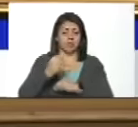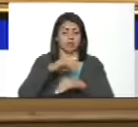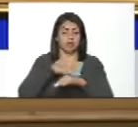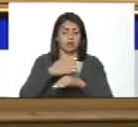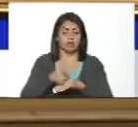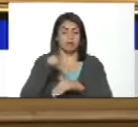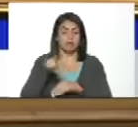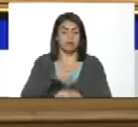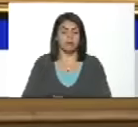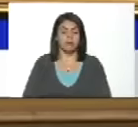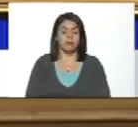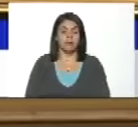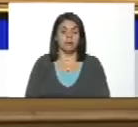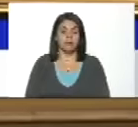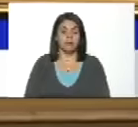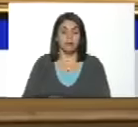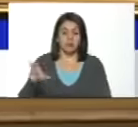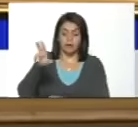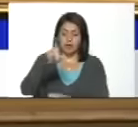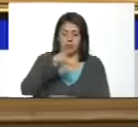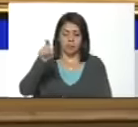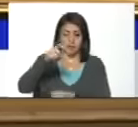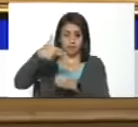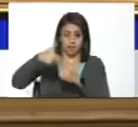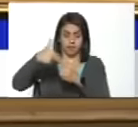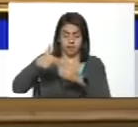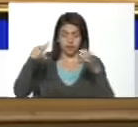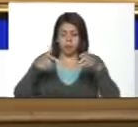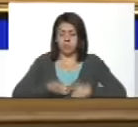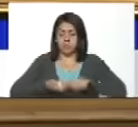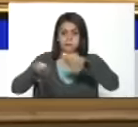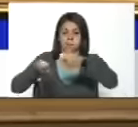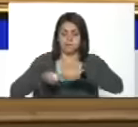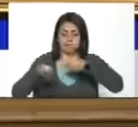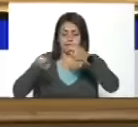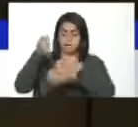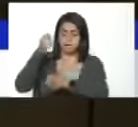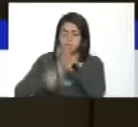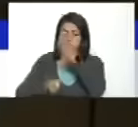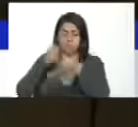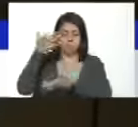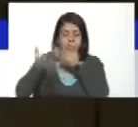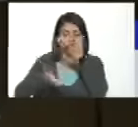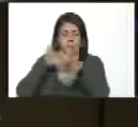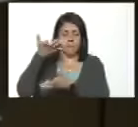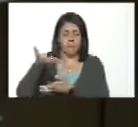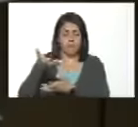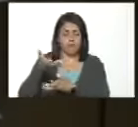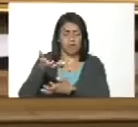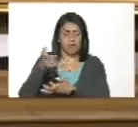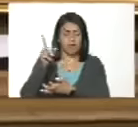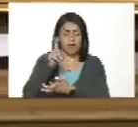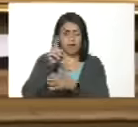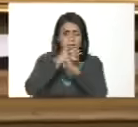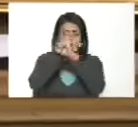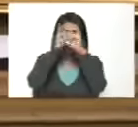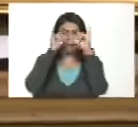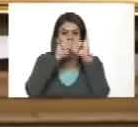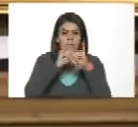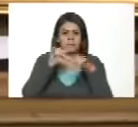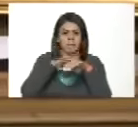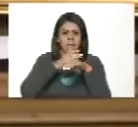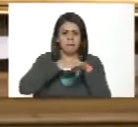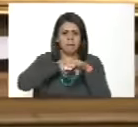a rociar con combustible y asesinar a un ciudadano, a un ser humano, pues no esté feliz